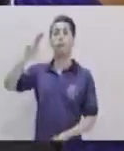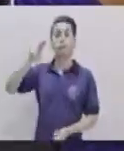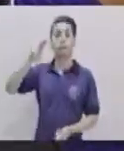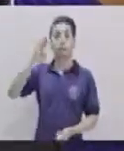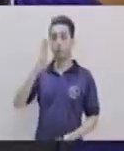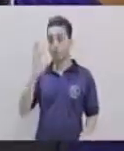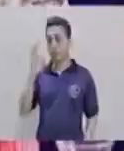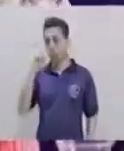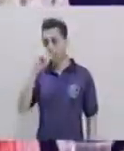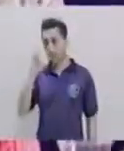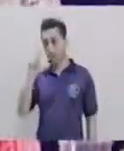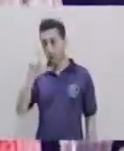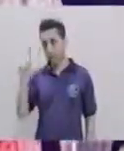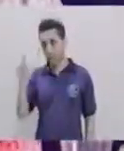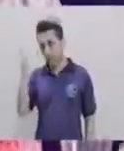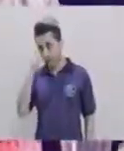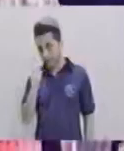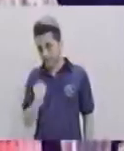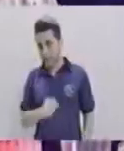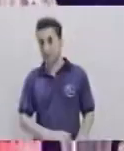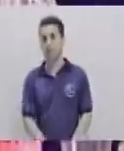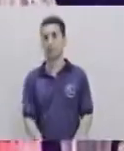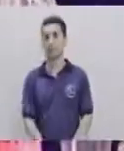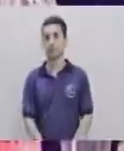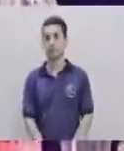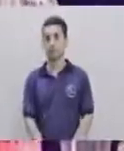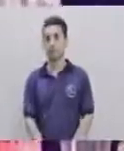5 botellas.